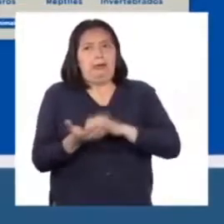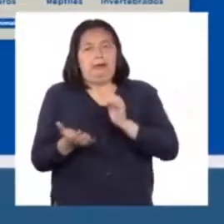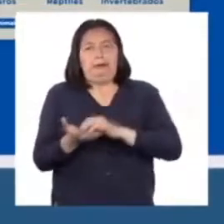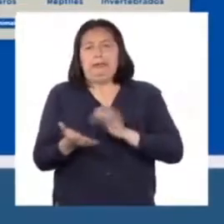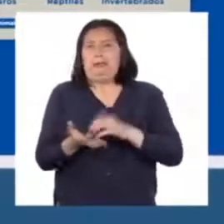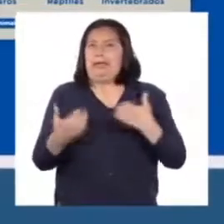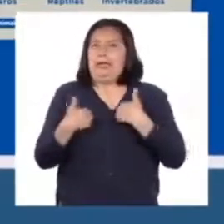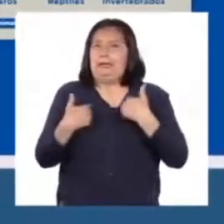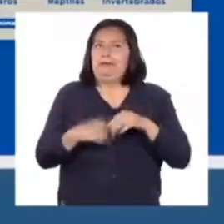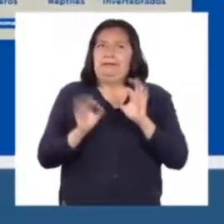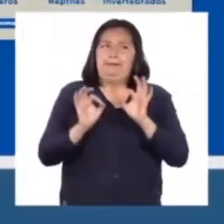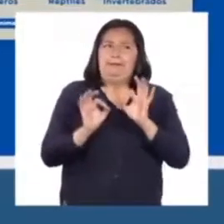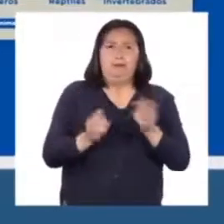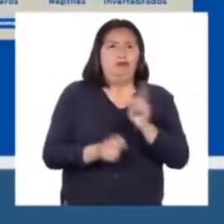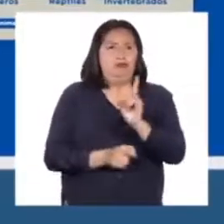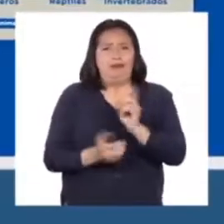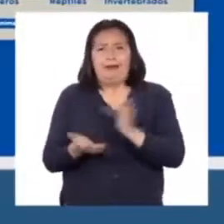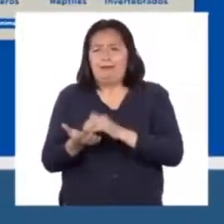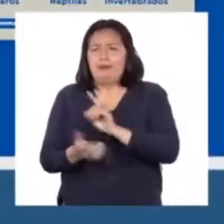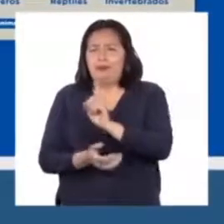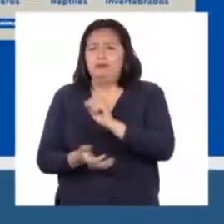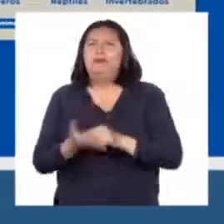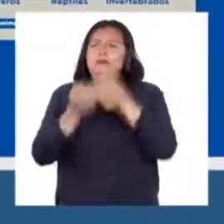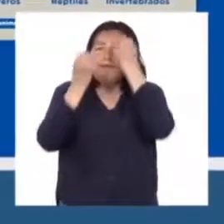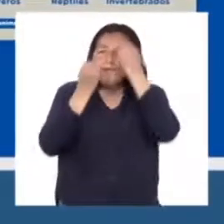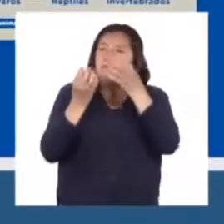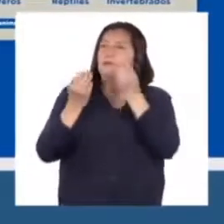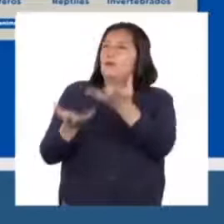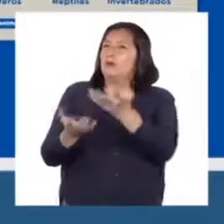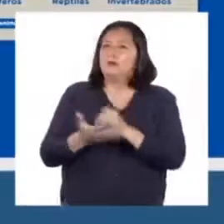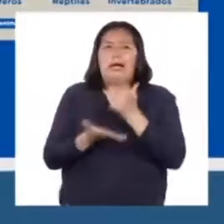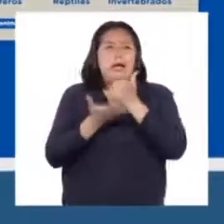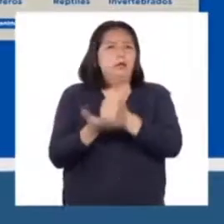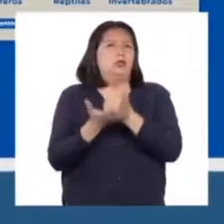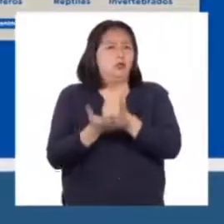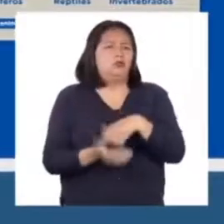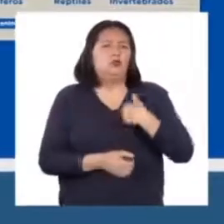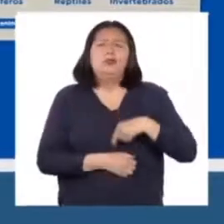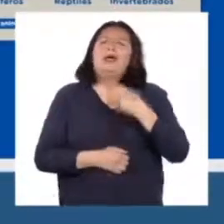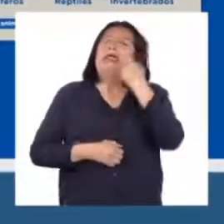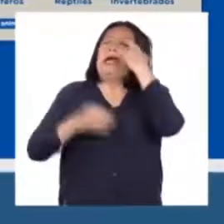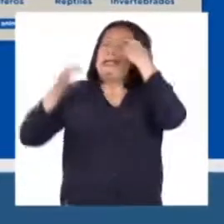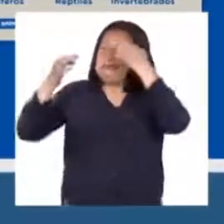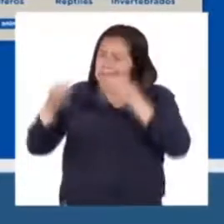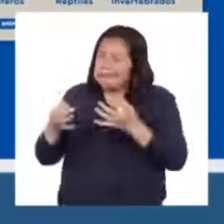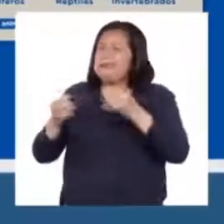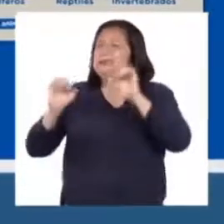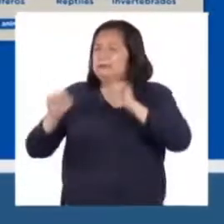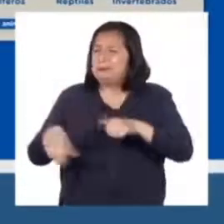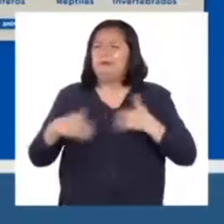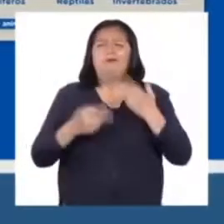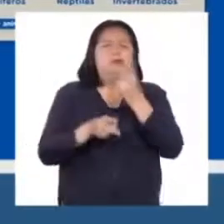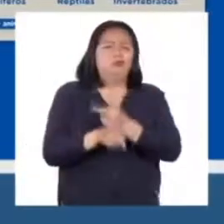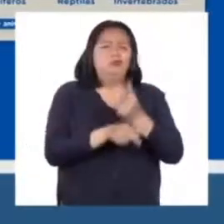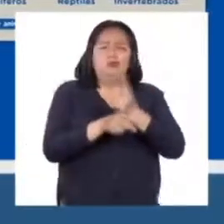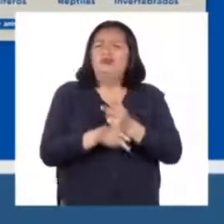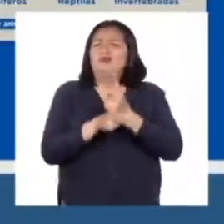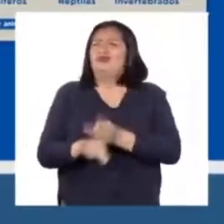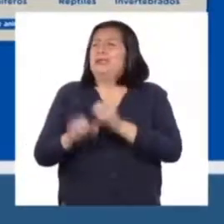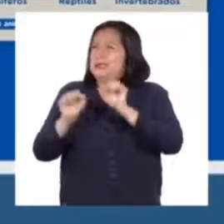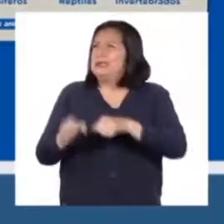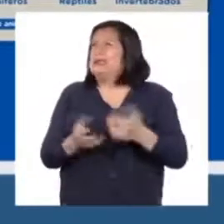animales estén en peligro. Esta información ayudará a tomar decisiones para poder cuidarlos